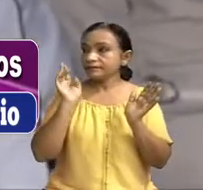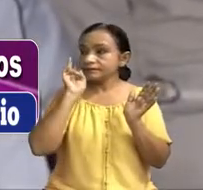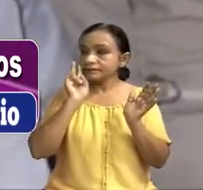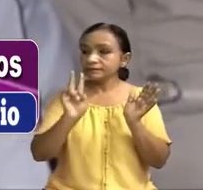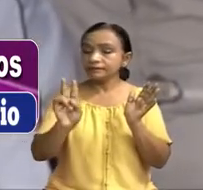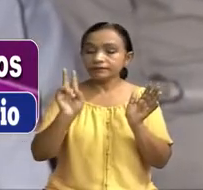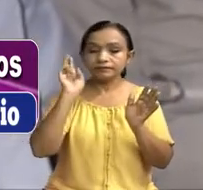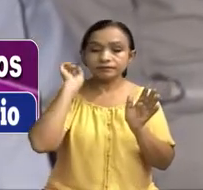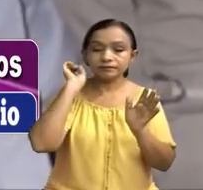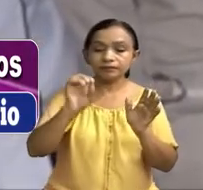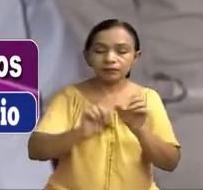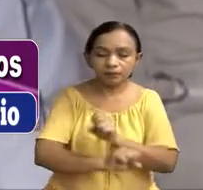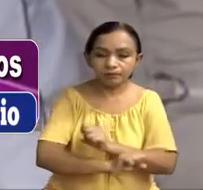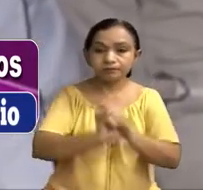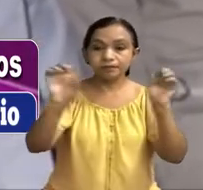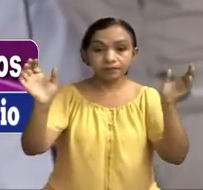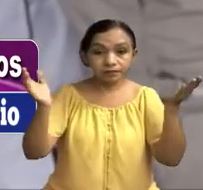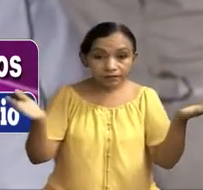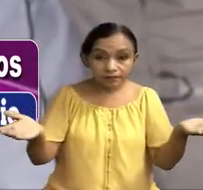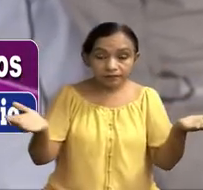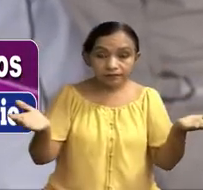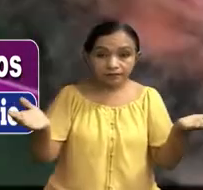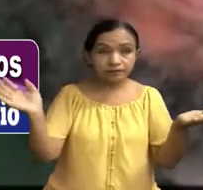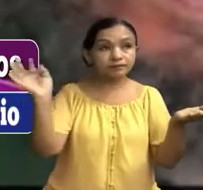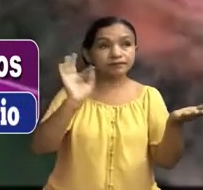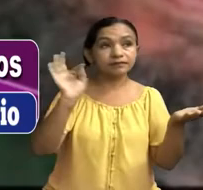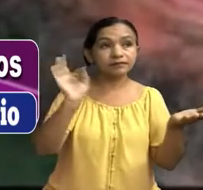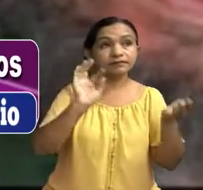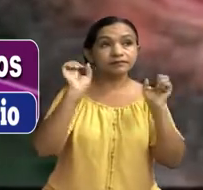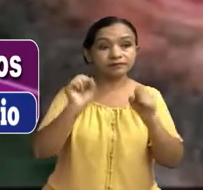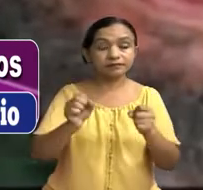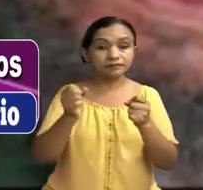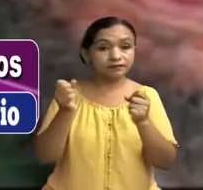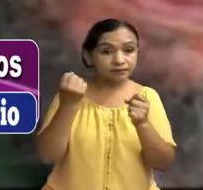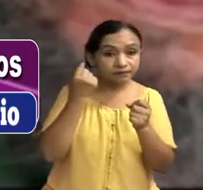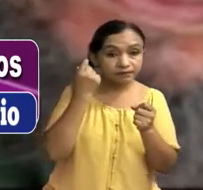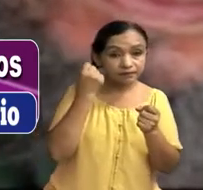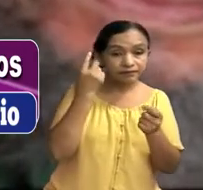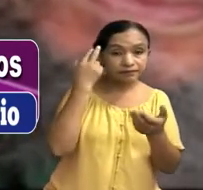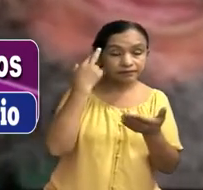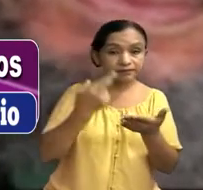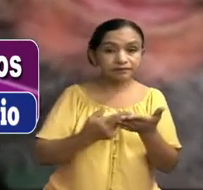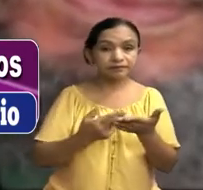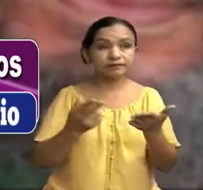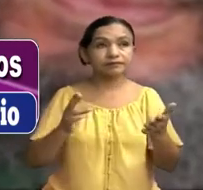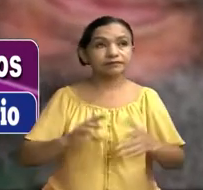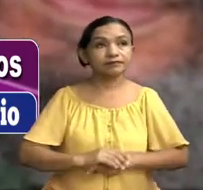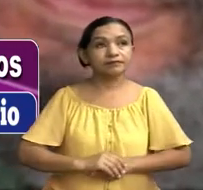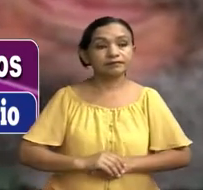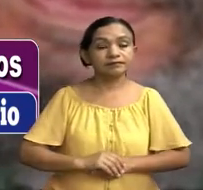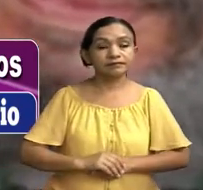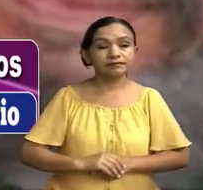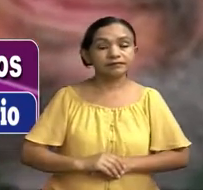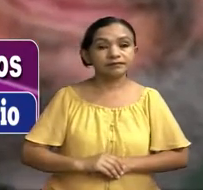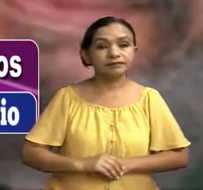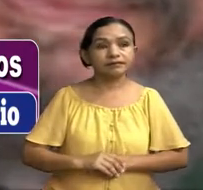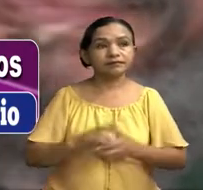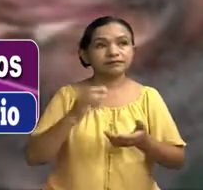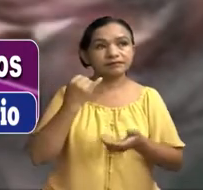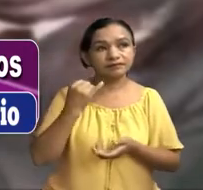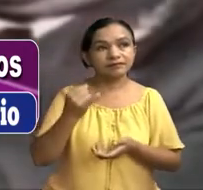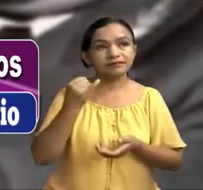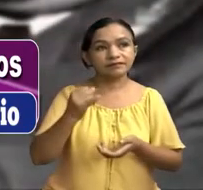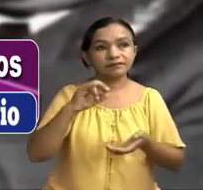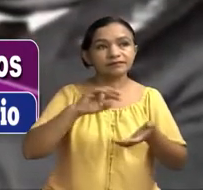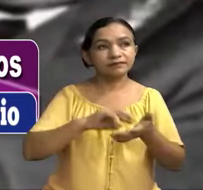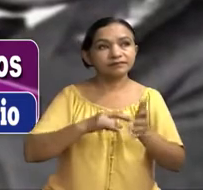las bombas de destrucción masiva es la única forma en la que podríamos entender. ¿Se acuerda de esa intervención, claro, del comandante? Sí, por eso los Corea del Norte también